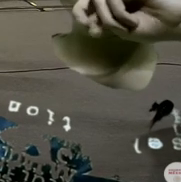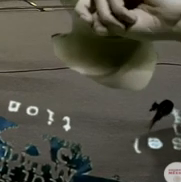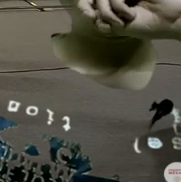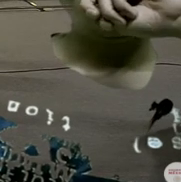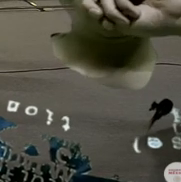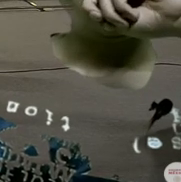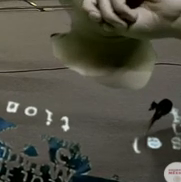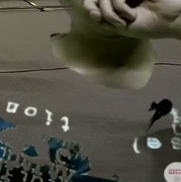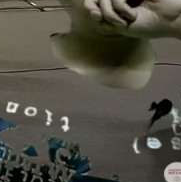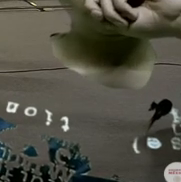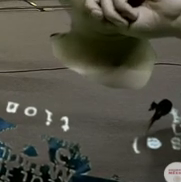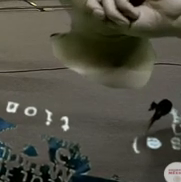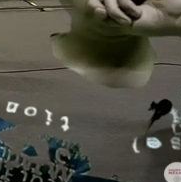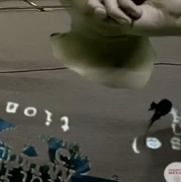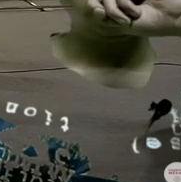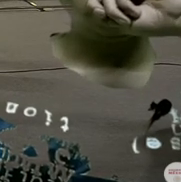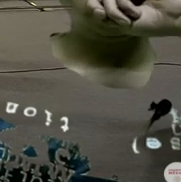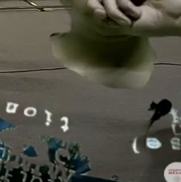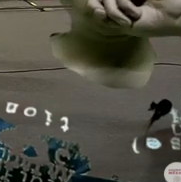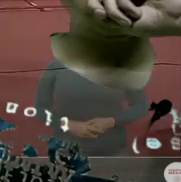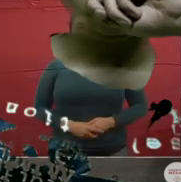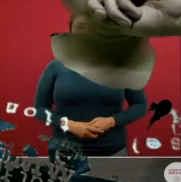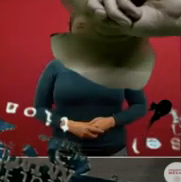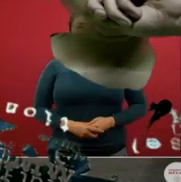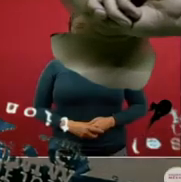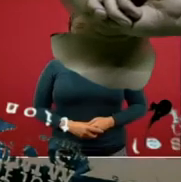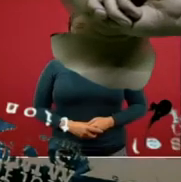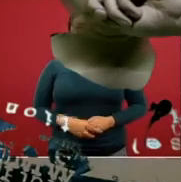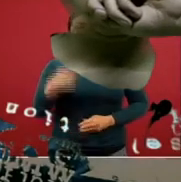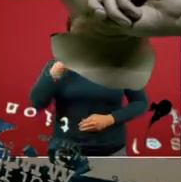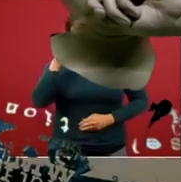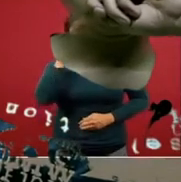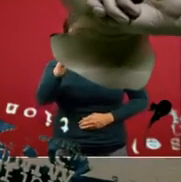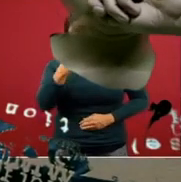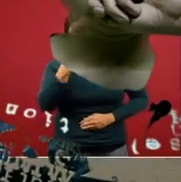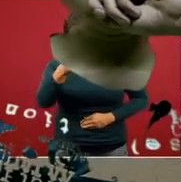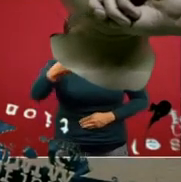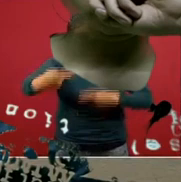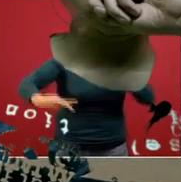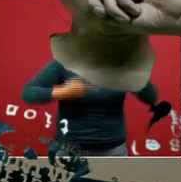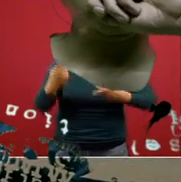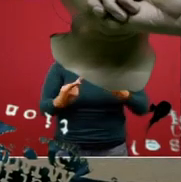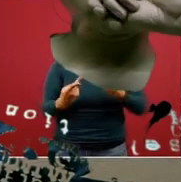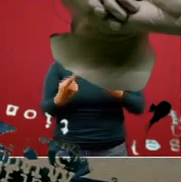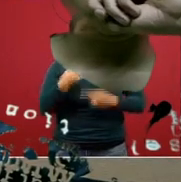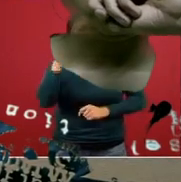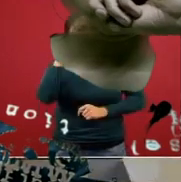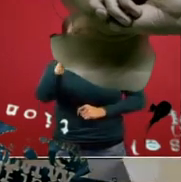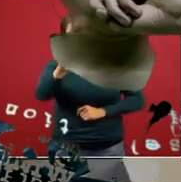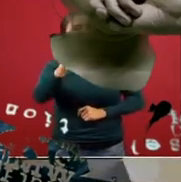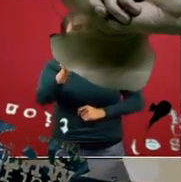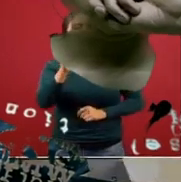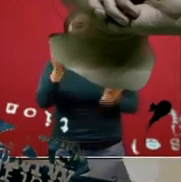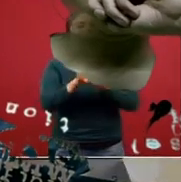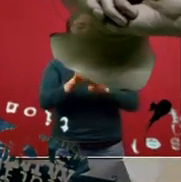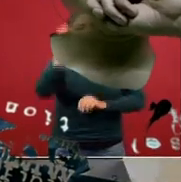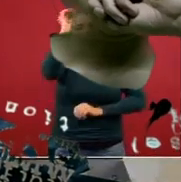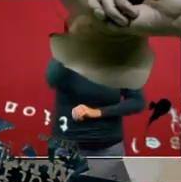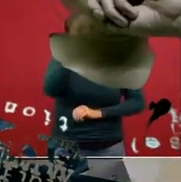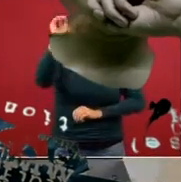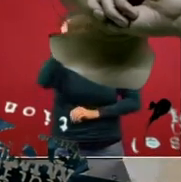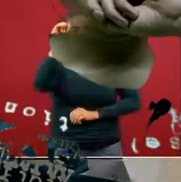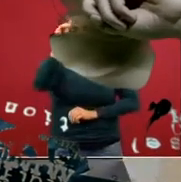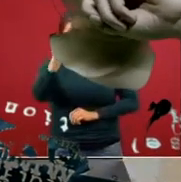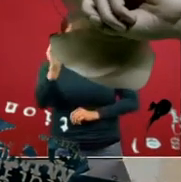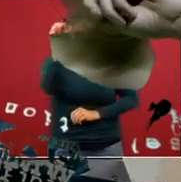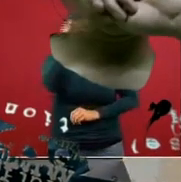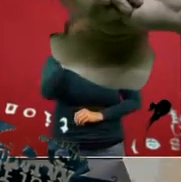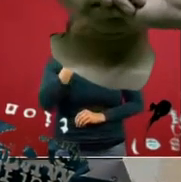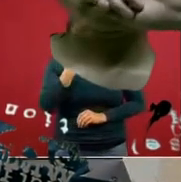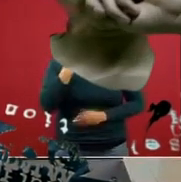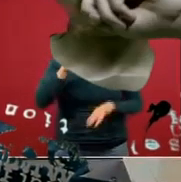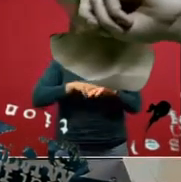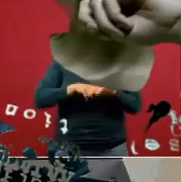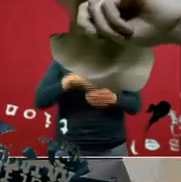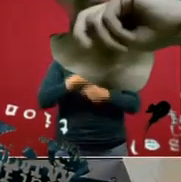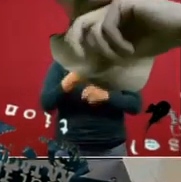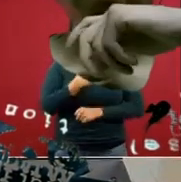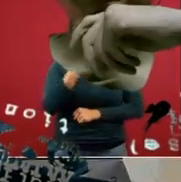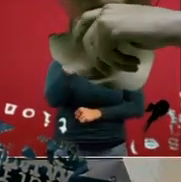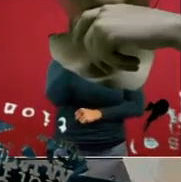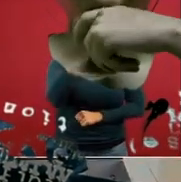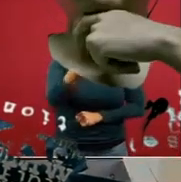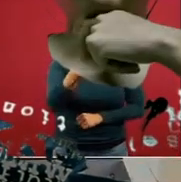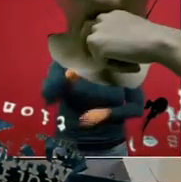válida. Cuando se trata de opinar, pues hay estilos, hay preferencias. Y nosotros aquí trabajamos sobre técnica, sobre ciencia, estamos dando un mensaje